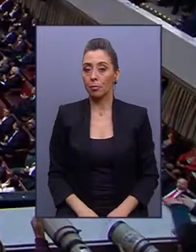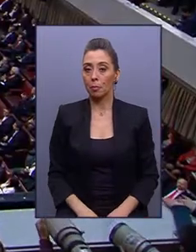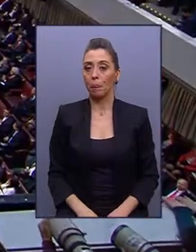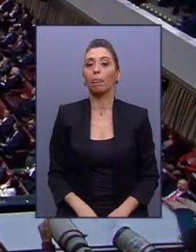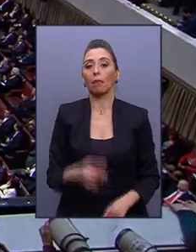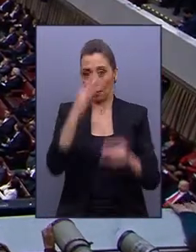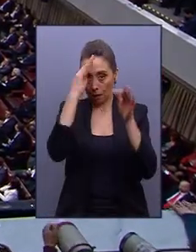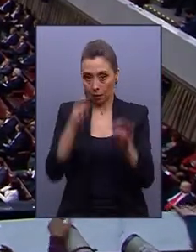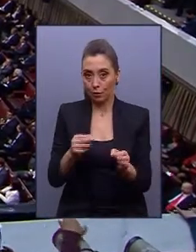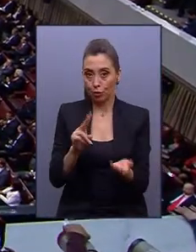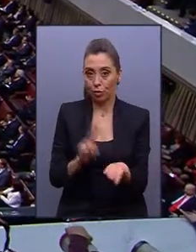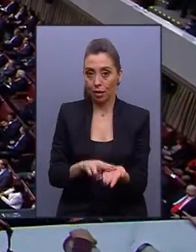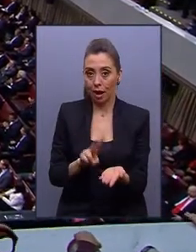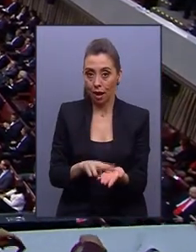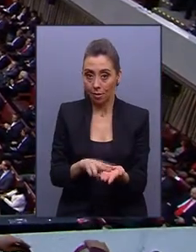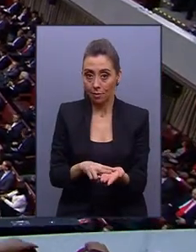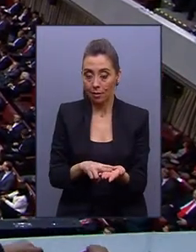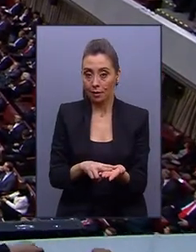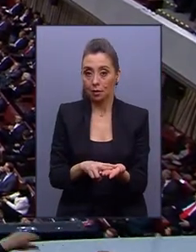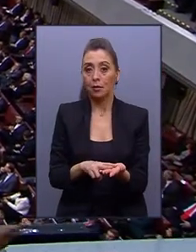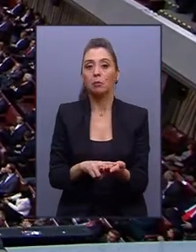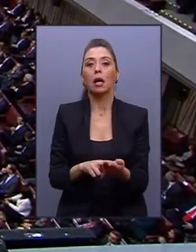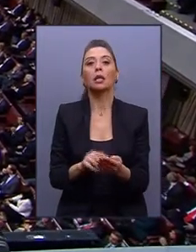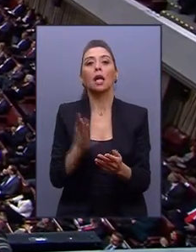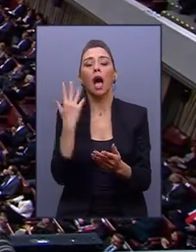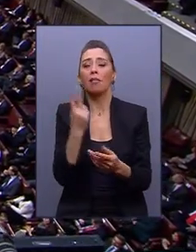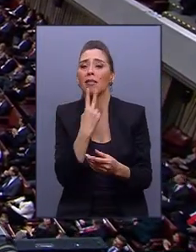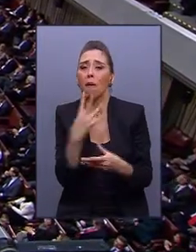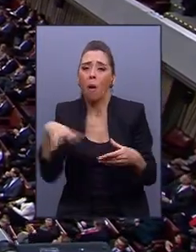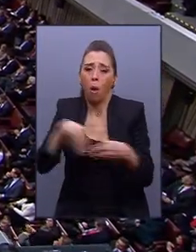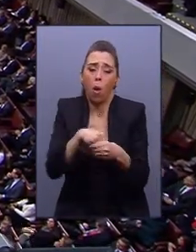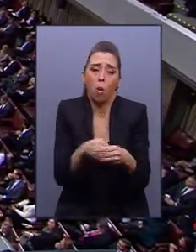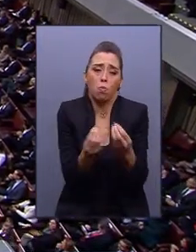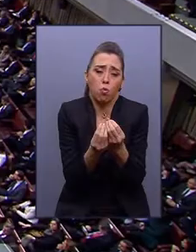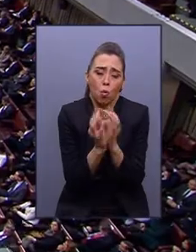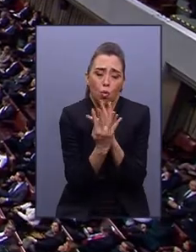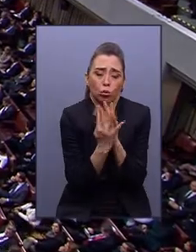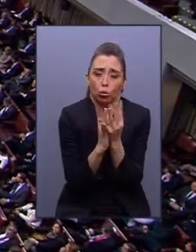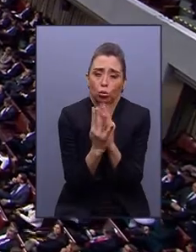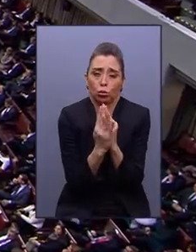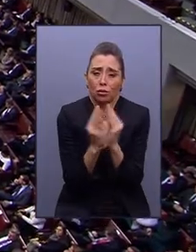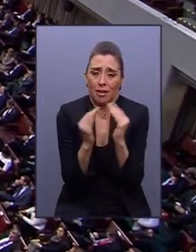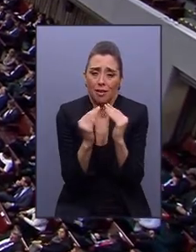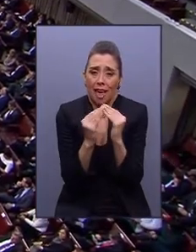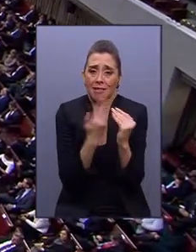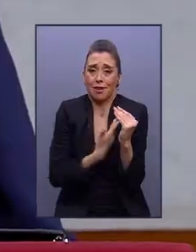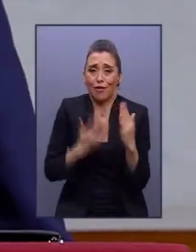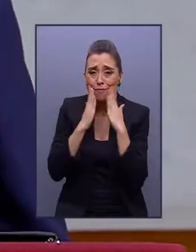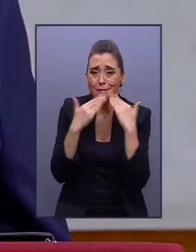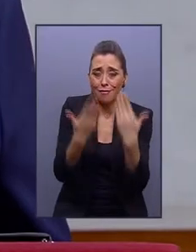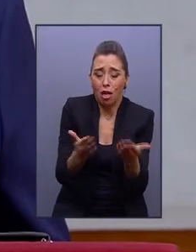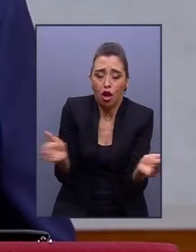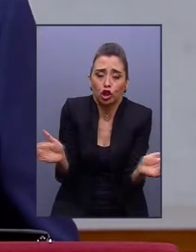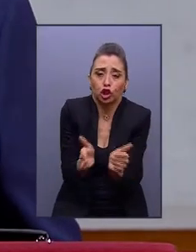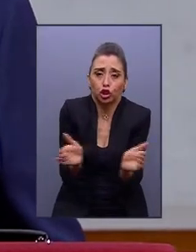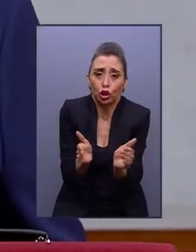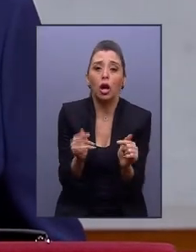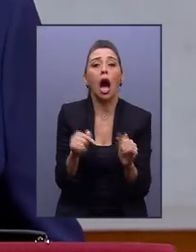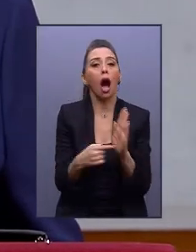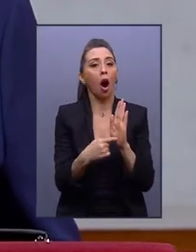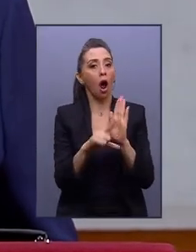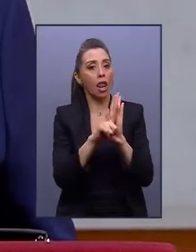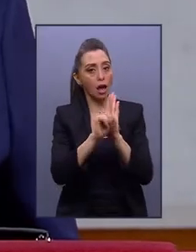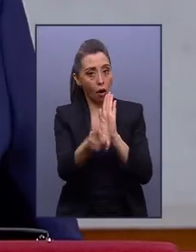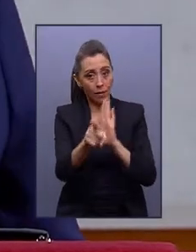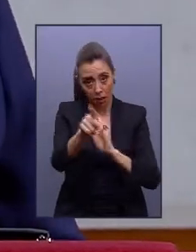Es una medida real para terminar con el hacinamiento en que muchas veces se traducía la vivienda social. Además, ahora es obligatorio